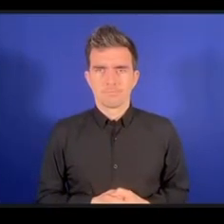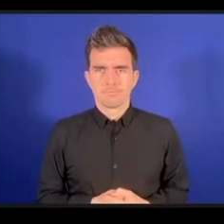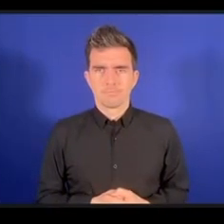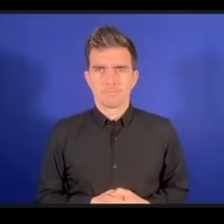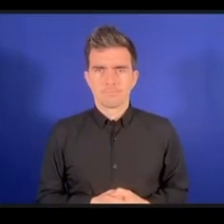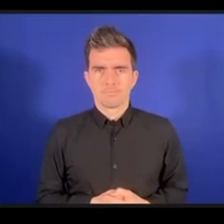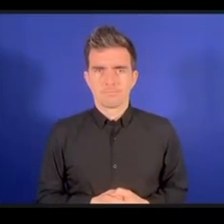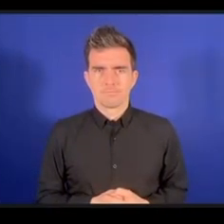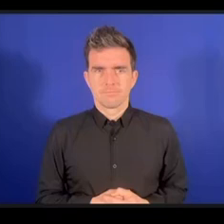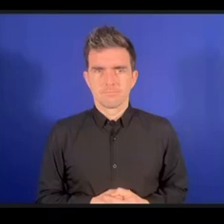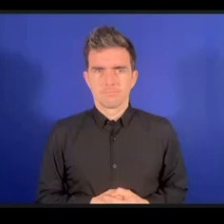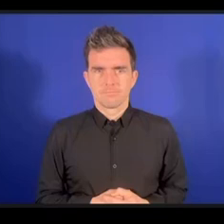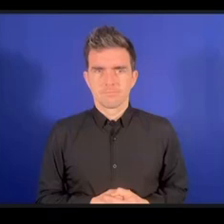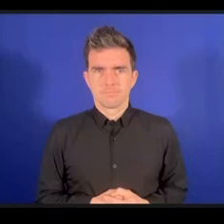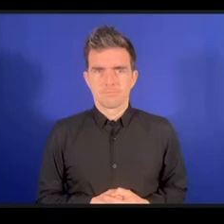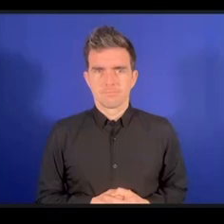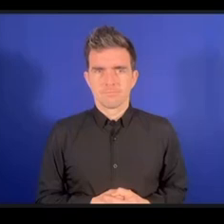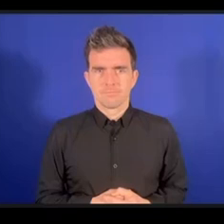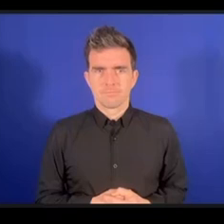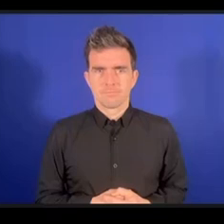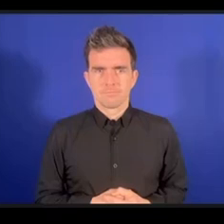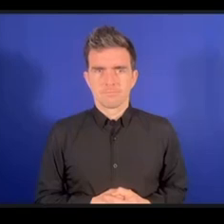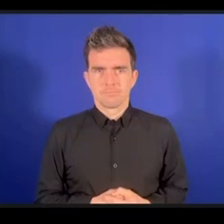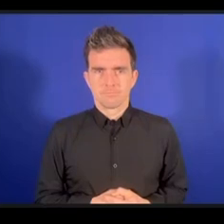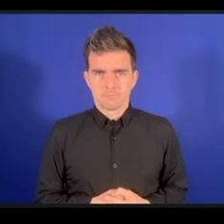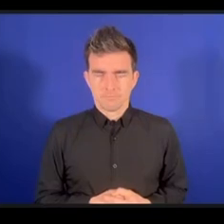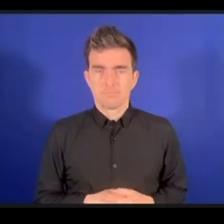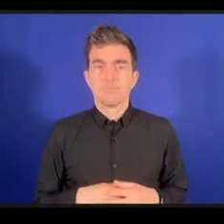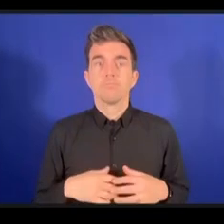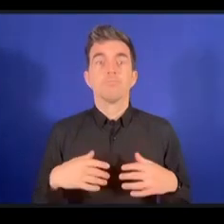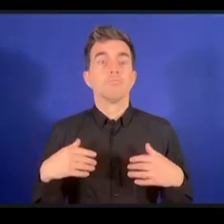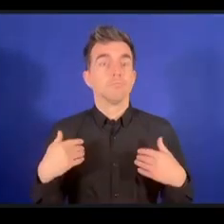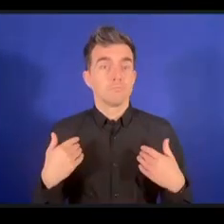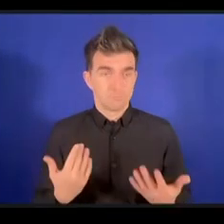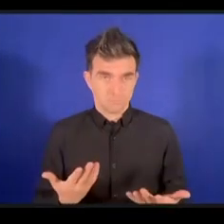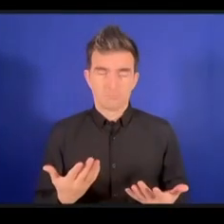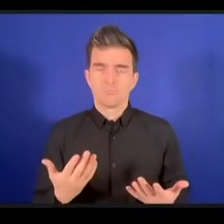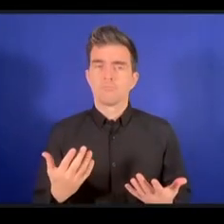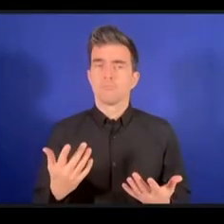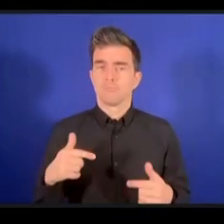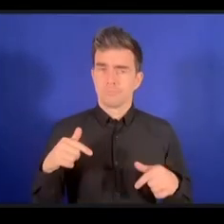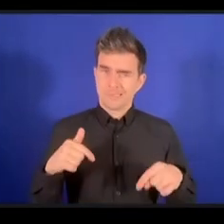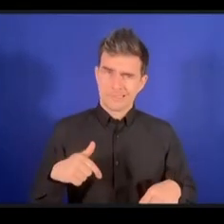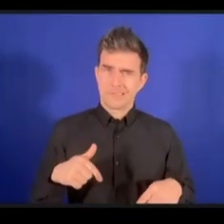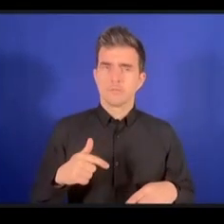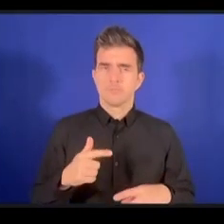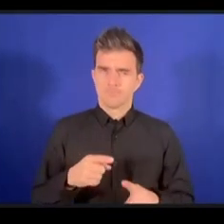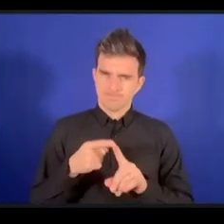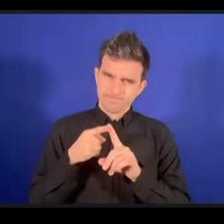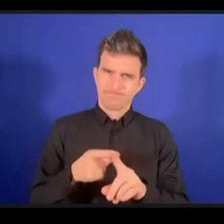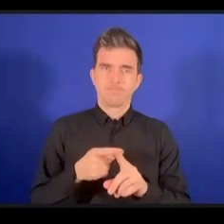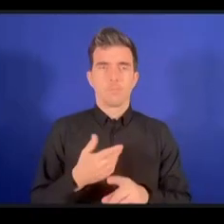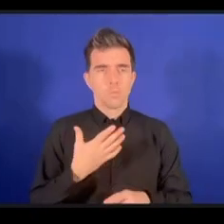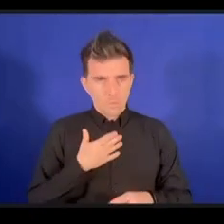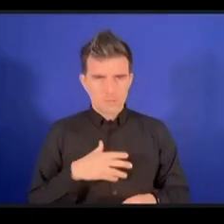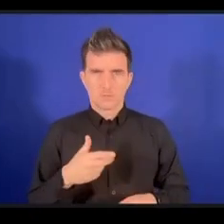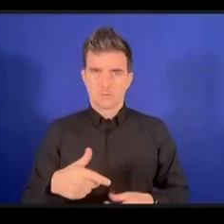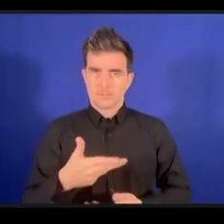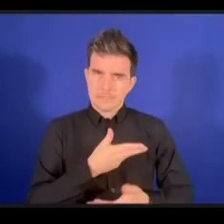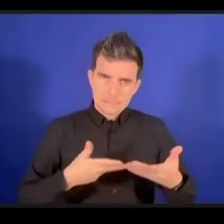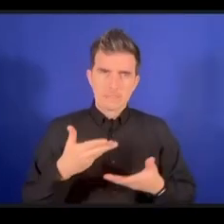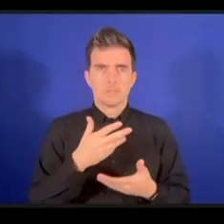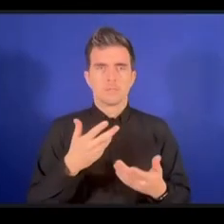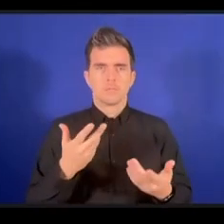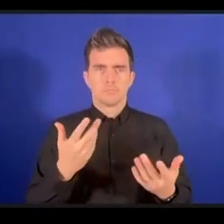transmítelo objetivo es que la sesión sea lo más interactiva posible Así es que estamos en sus manos tienen ustedes que